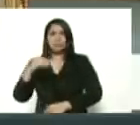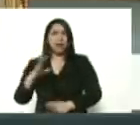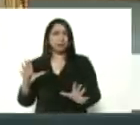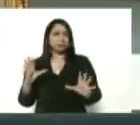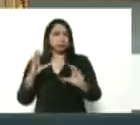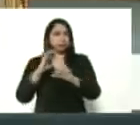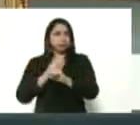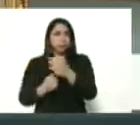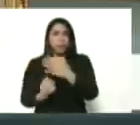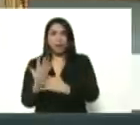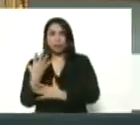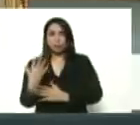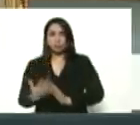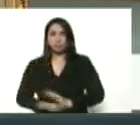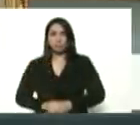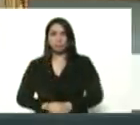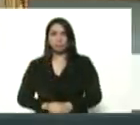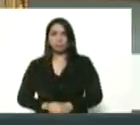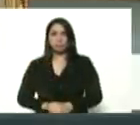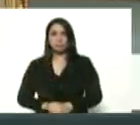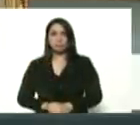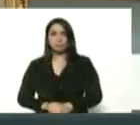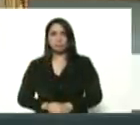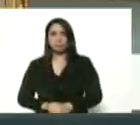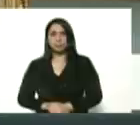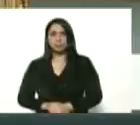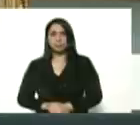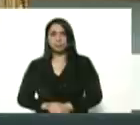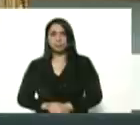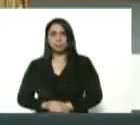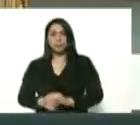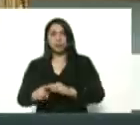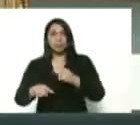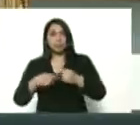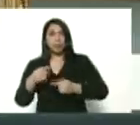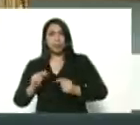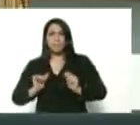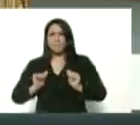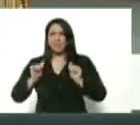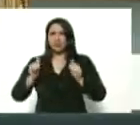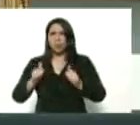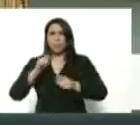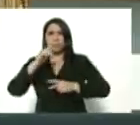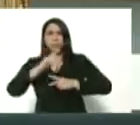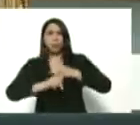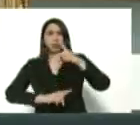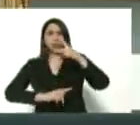mayo. Y luego comenzó entonces el proceso.